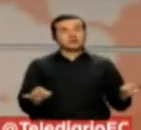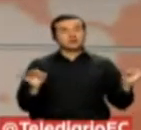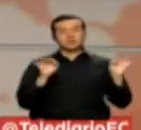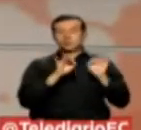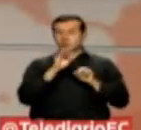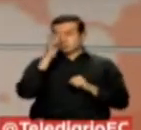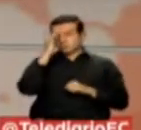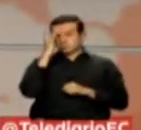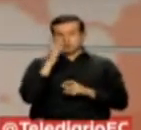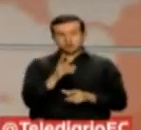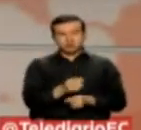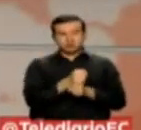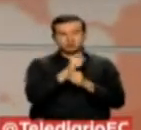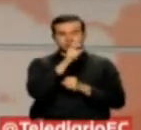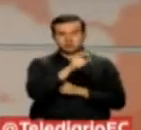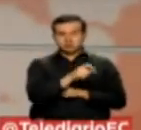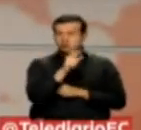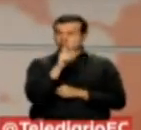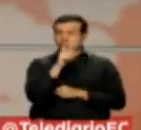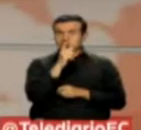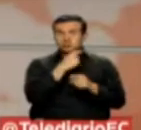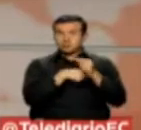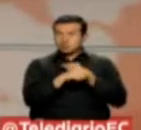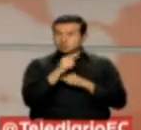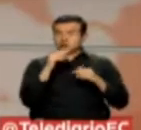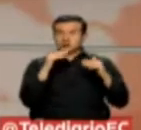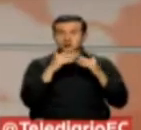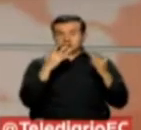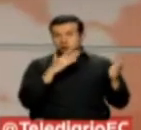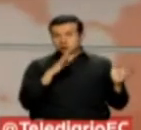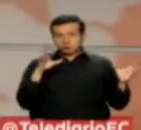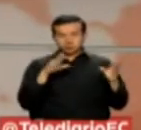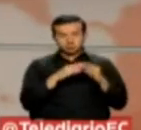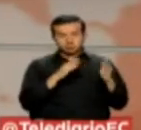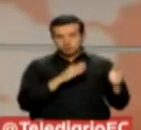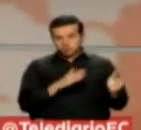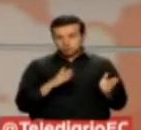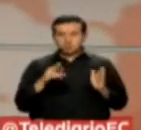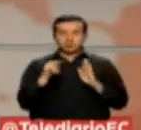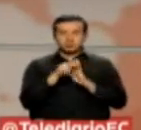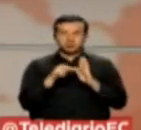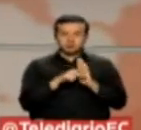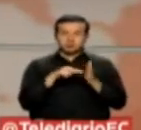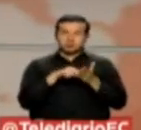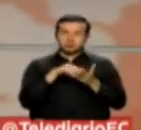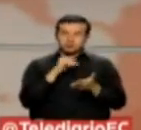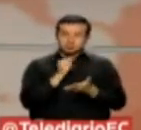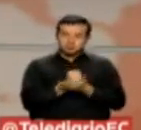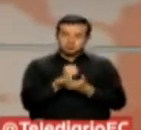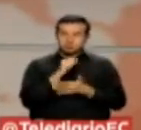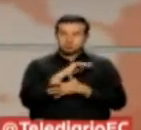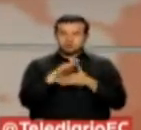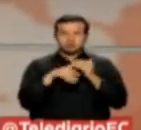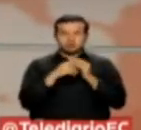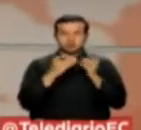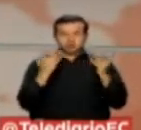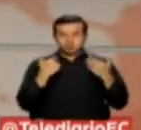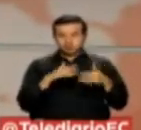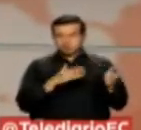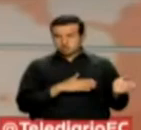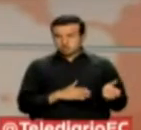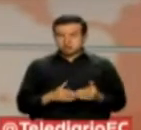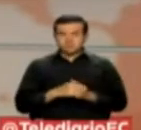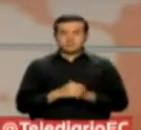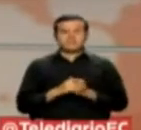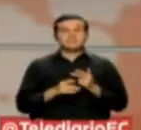también es una seguridad para quien la vende. Se hace todo en orden, la notaría, el registrador de la propiedad, todo como debe ser.